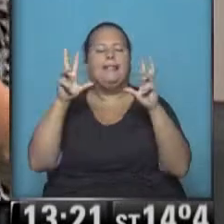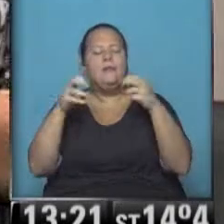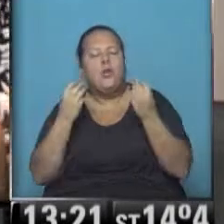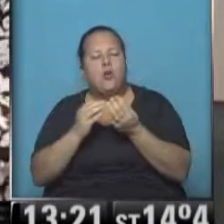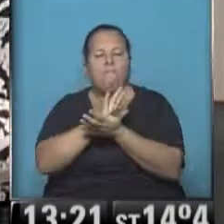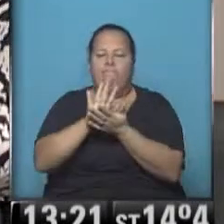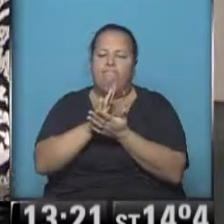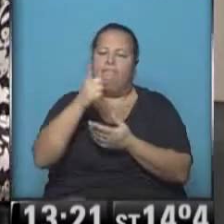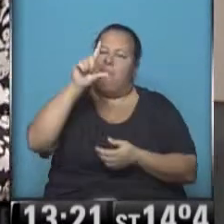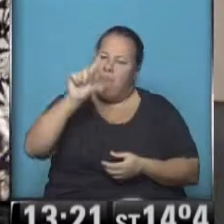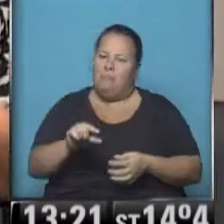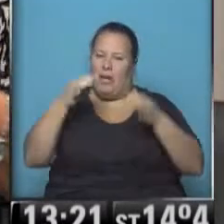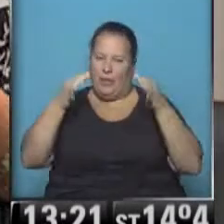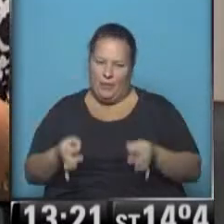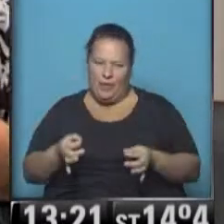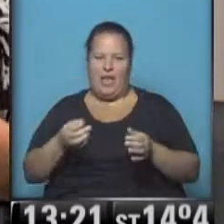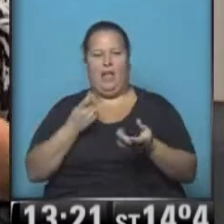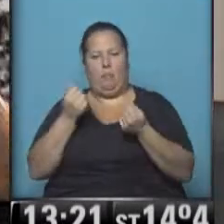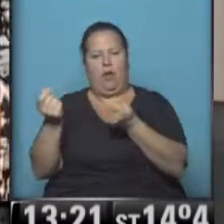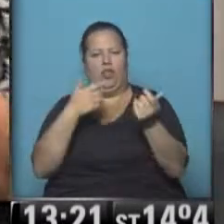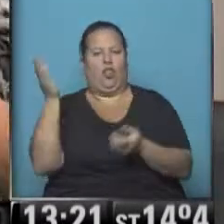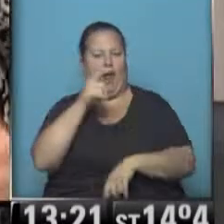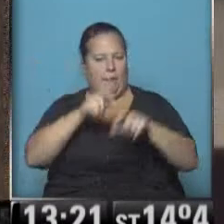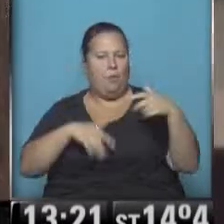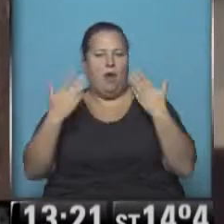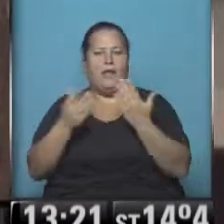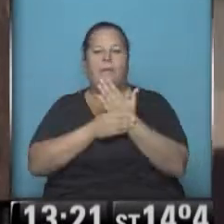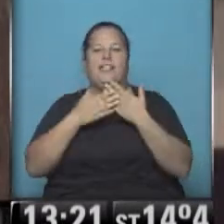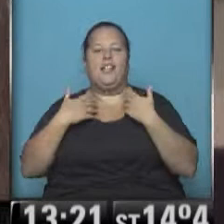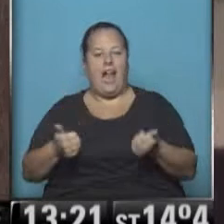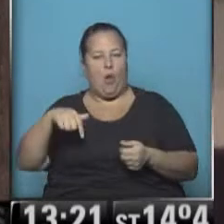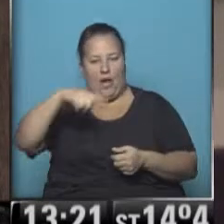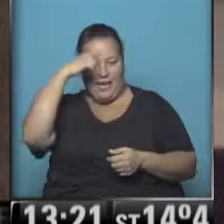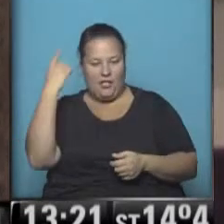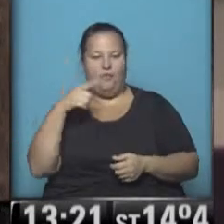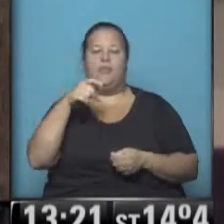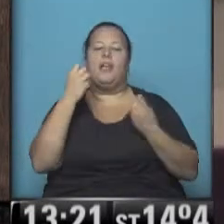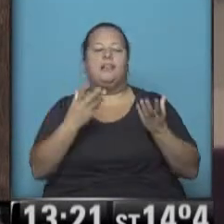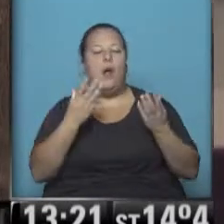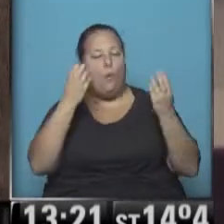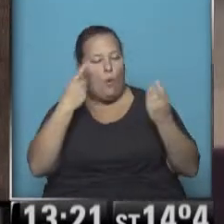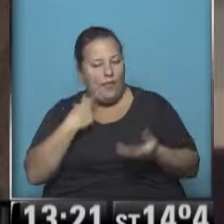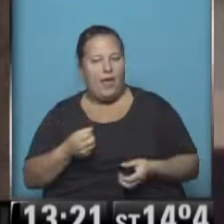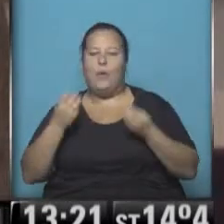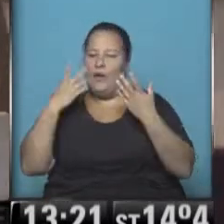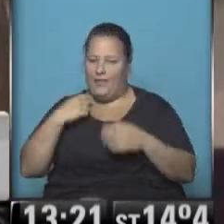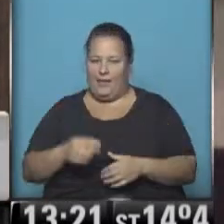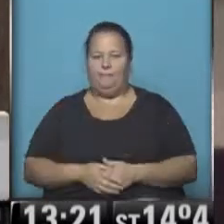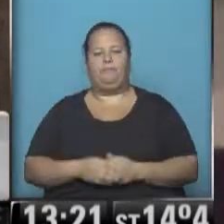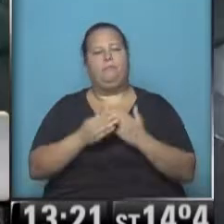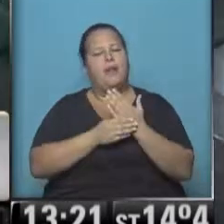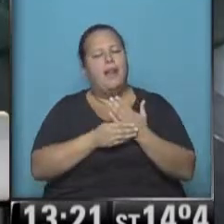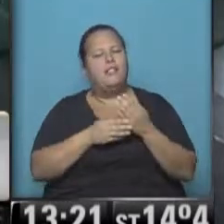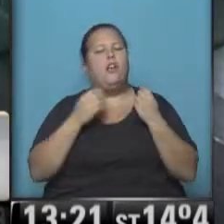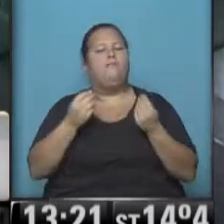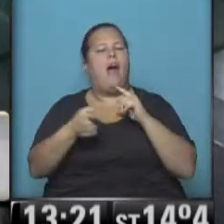con un costo adecuado y un acceso público por eso estamos con el ministro de salud de la nación cuando agregó sanz que está el ministro buenos días unos videos ministro que